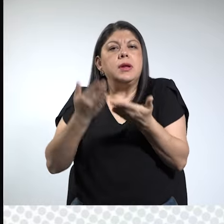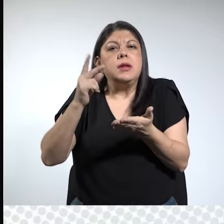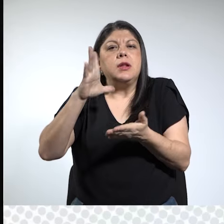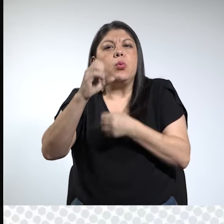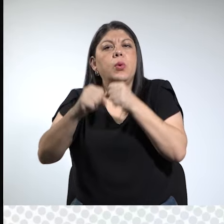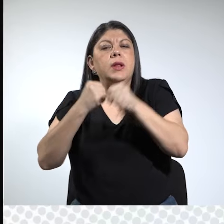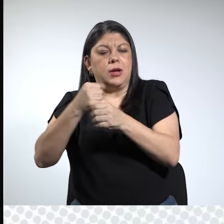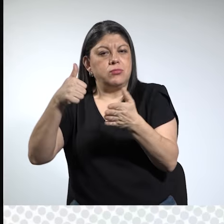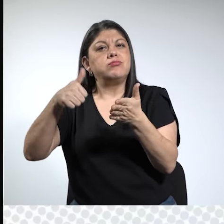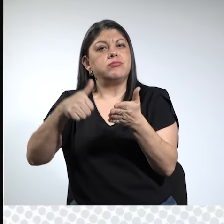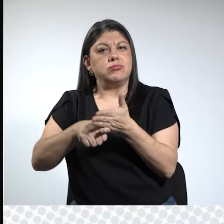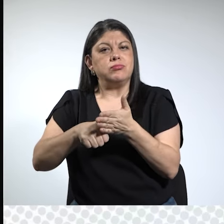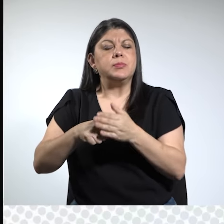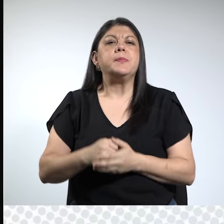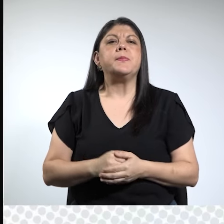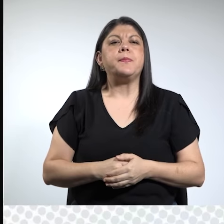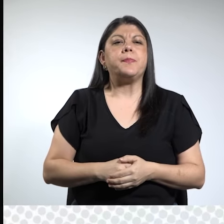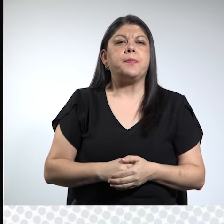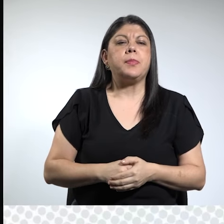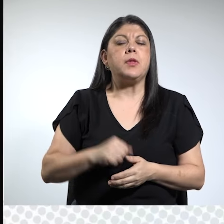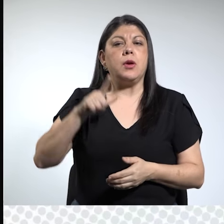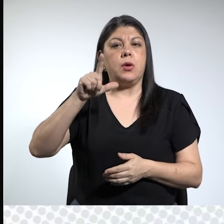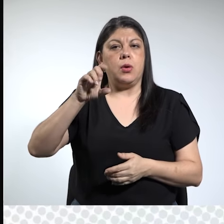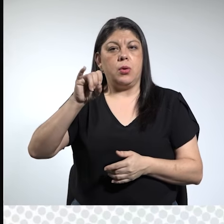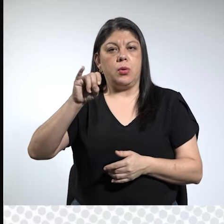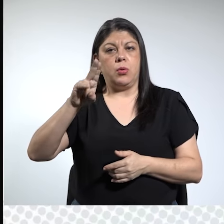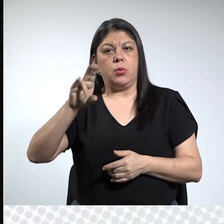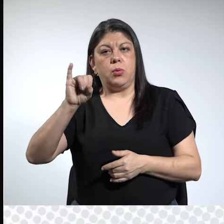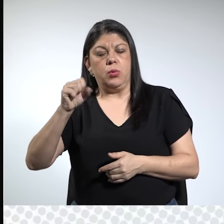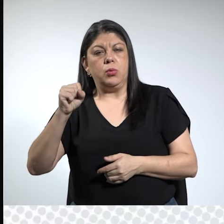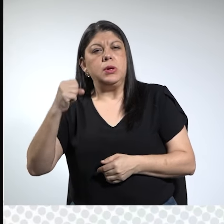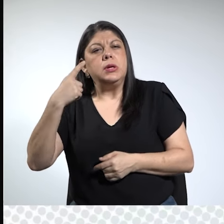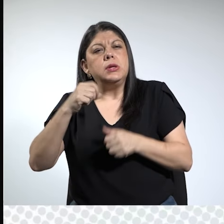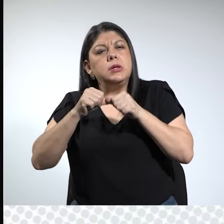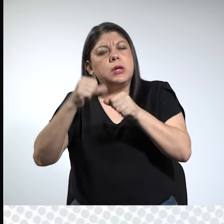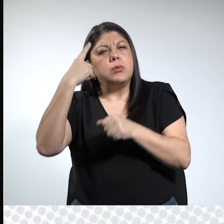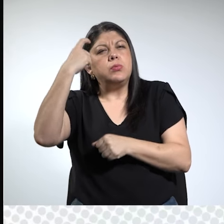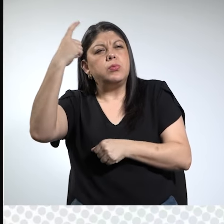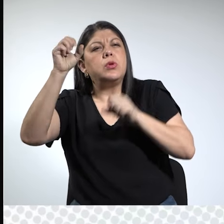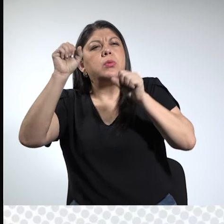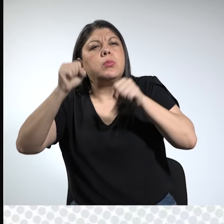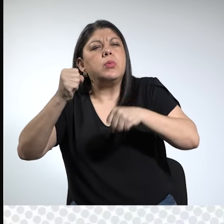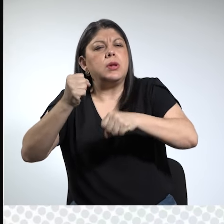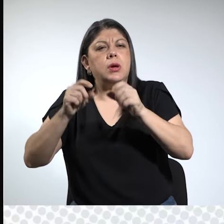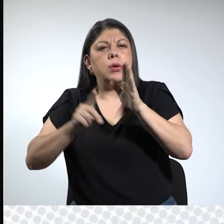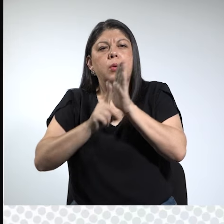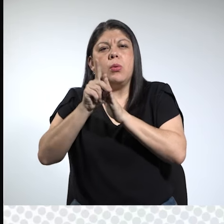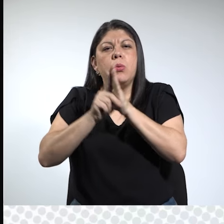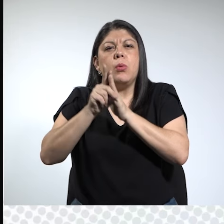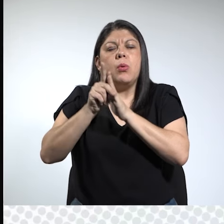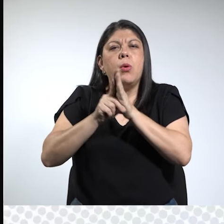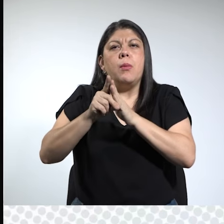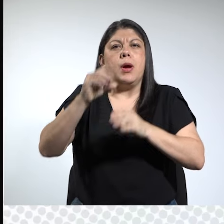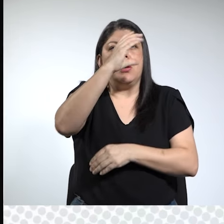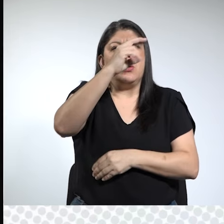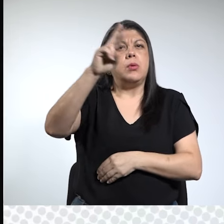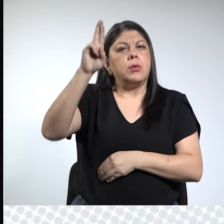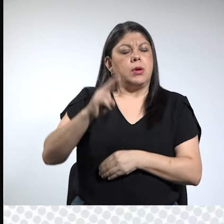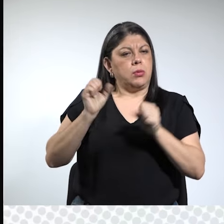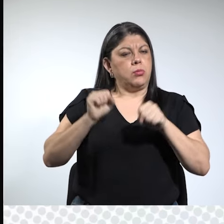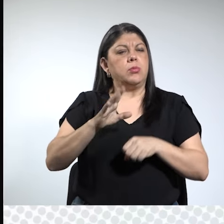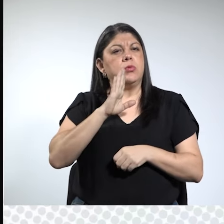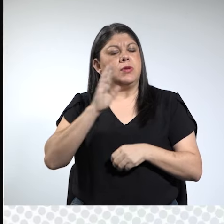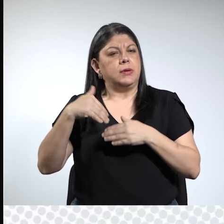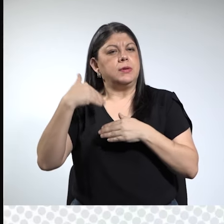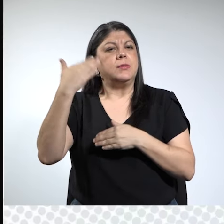la media teja. Y Luis Amador pues es el que sigue soñando en que Costa Rica puede ser un país desarrollado, y creo que un poco de eso vamos a hablar